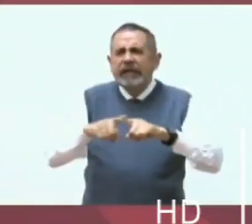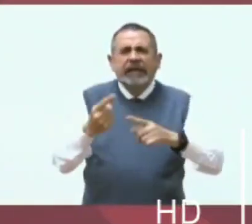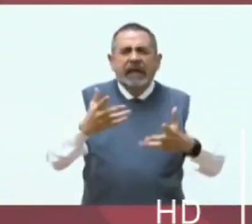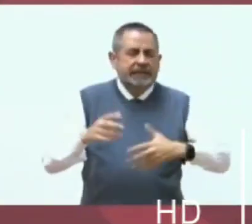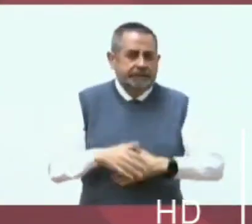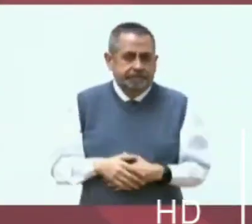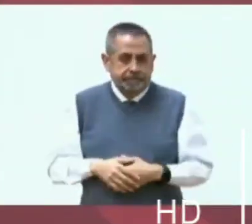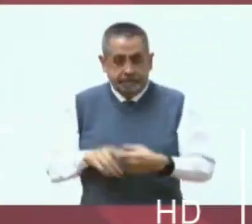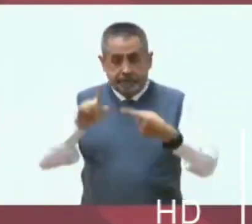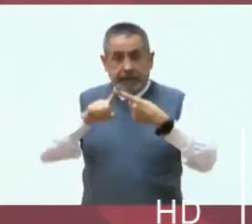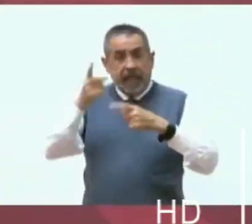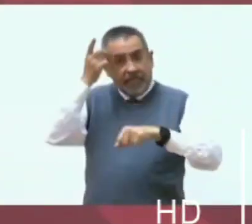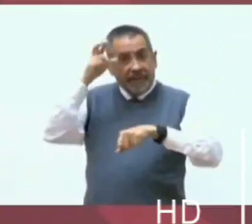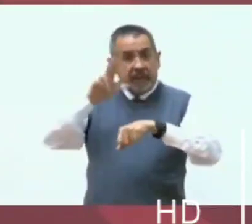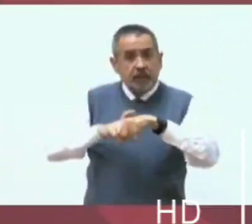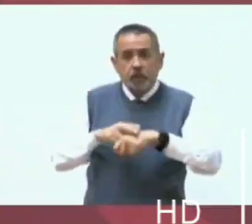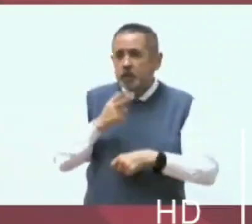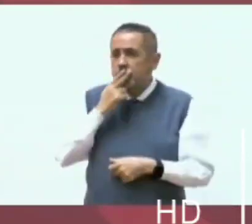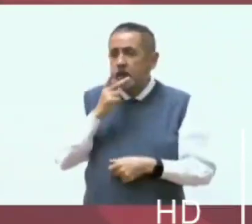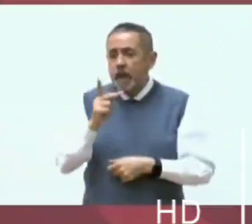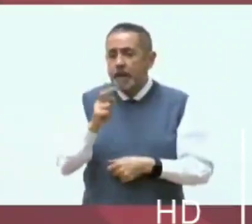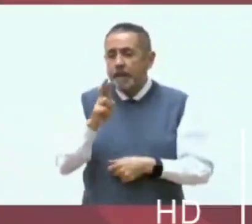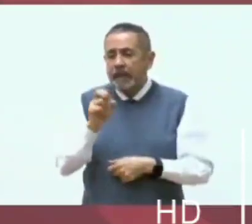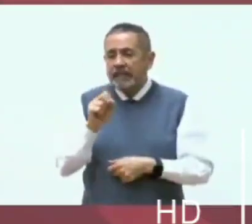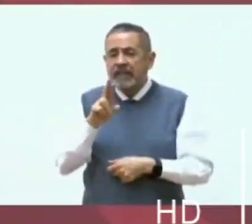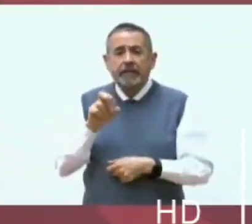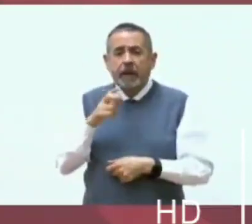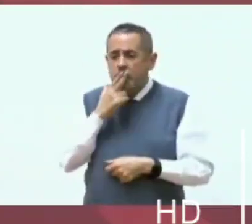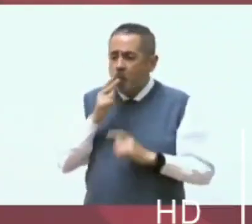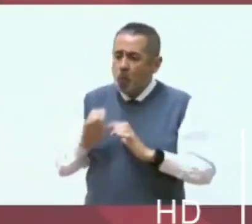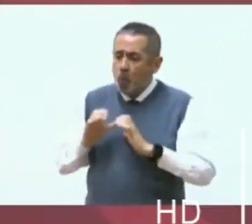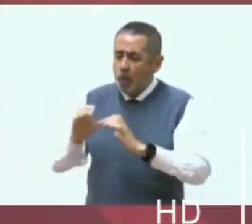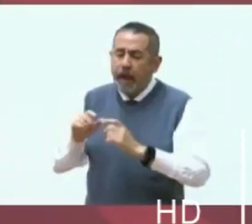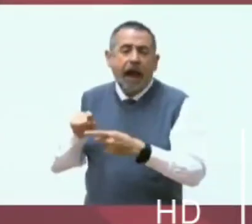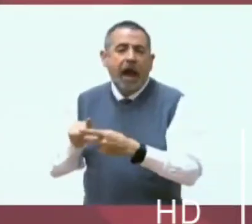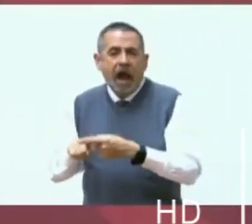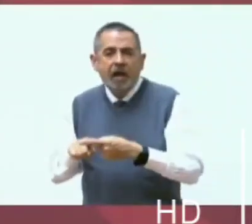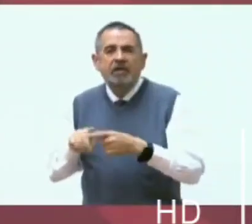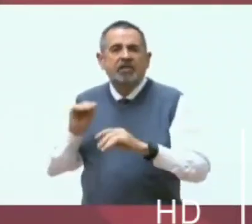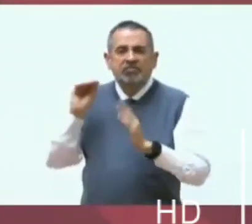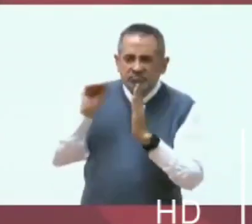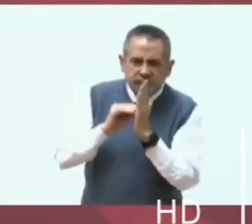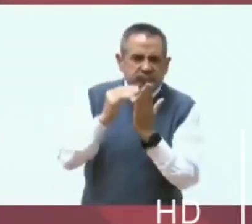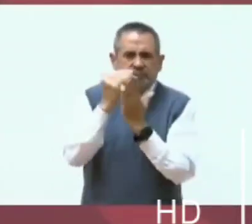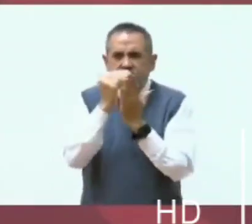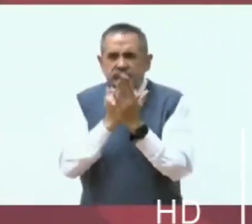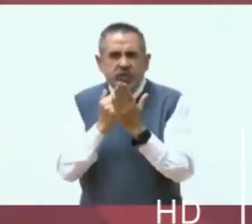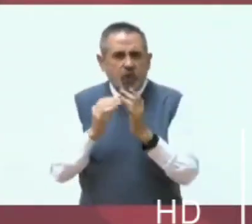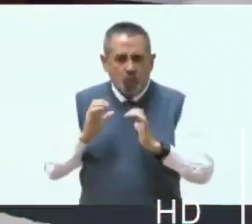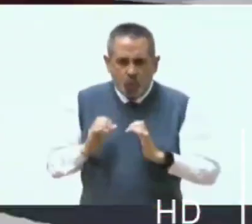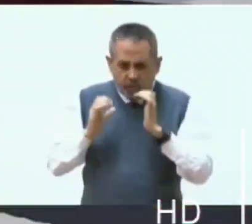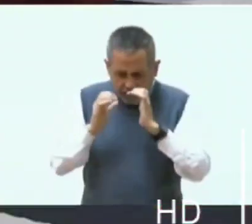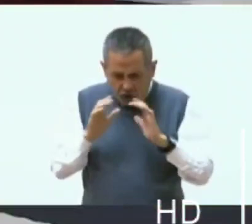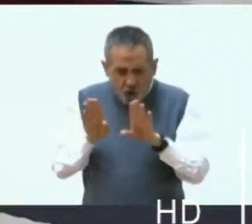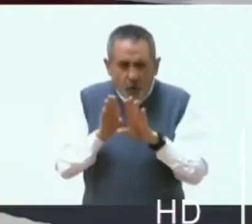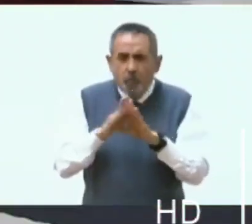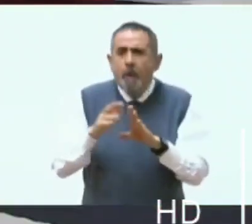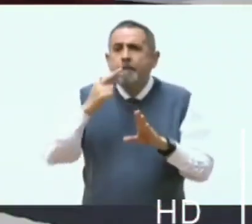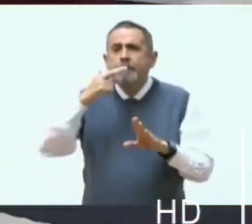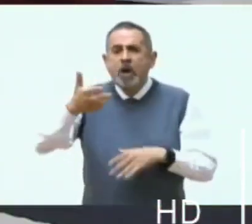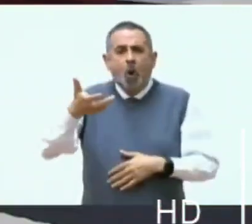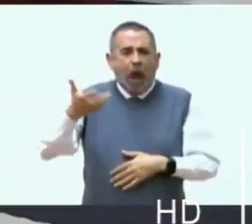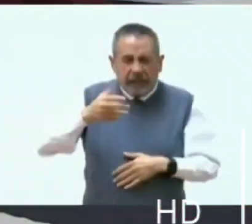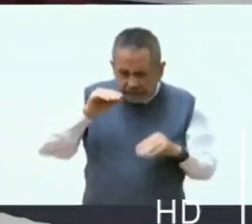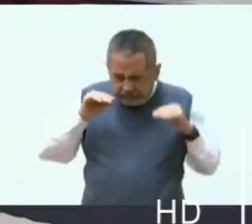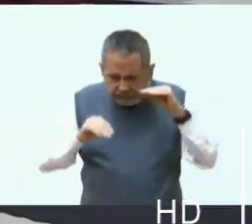La Dirección de Preservación del Patrimonio Documental tiene como objetivo implementar mejores prácticas en la preservación del patrimonio documental